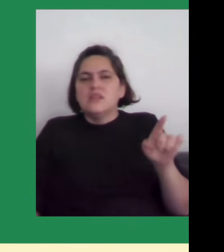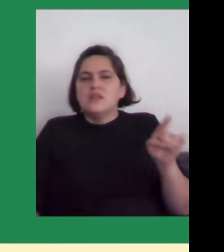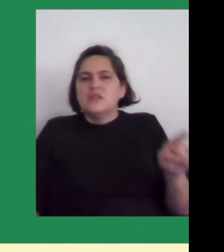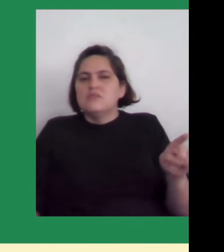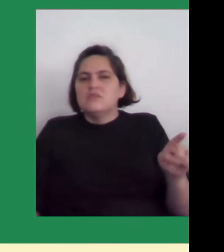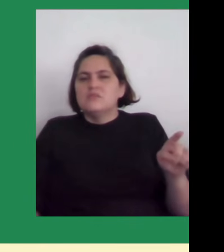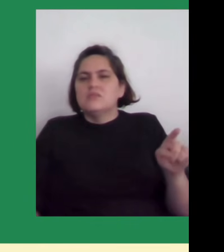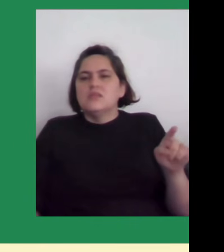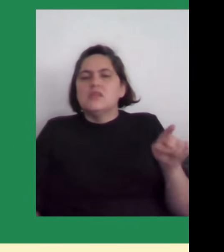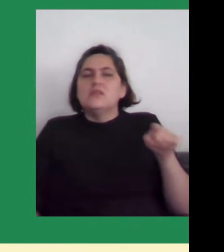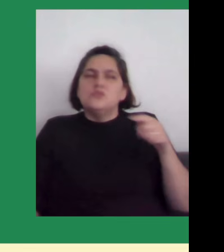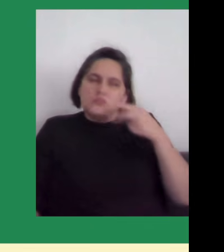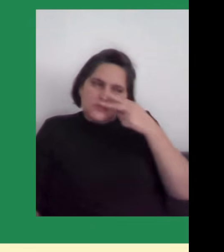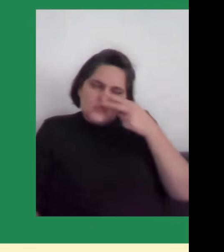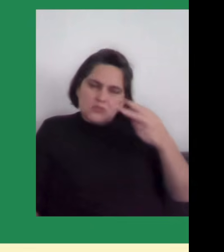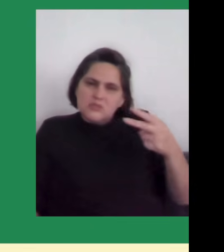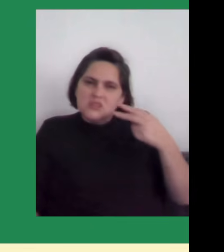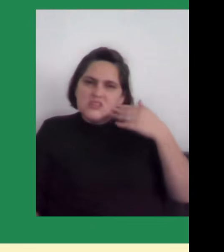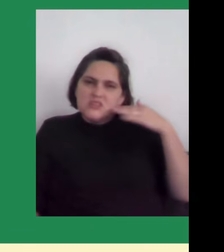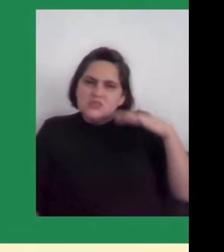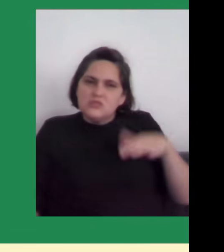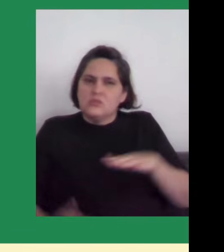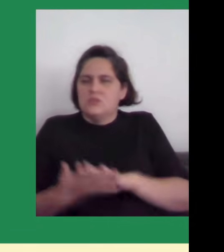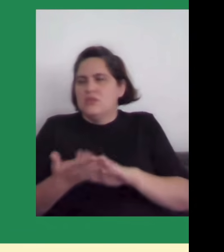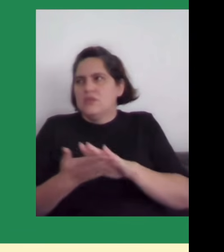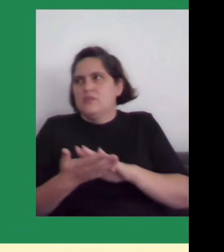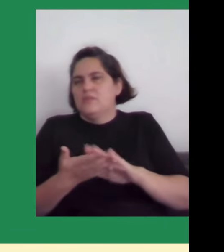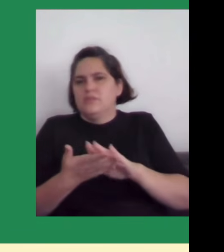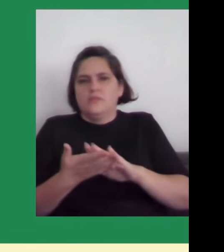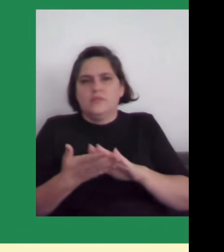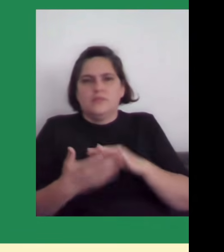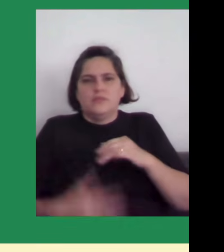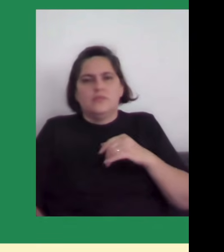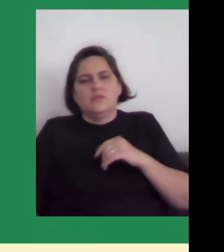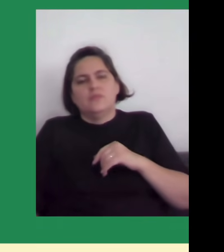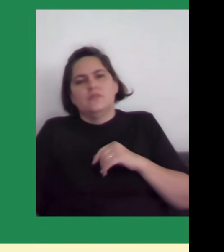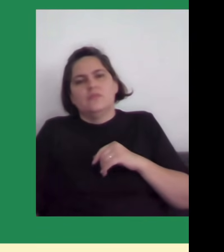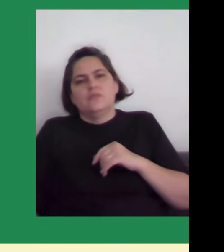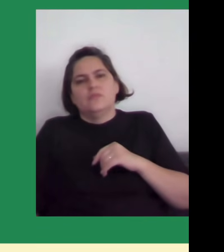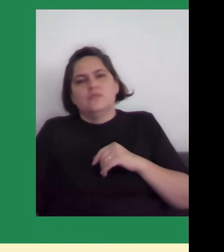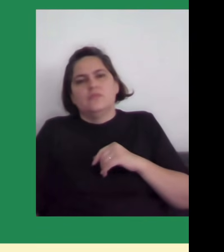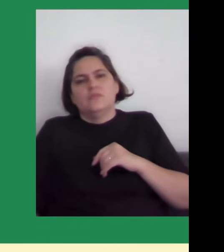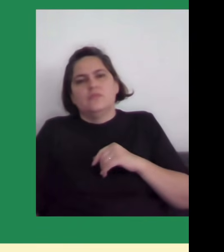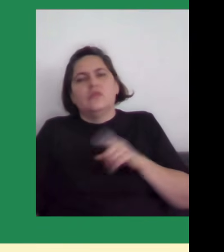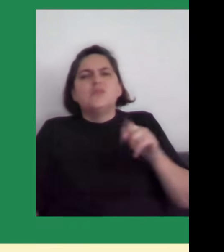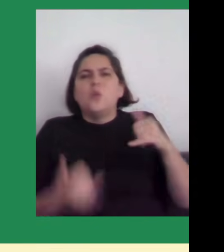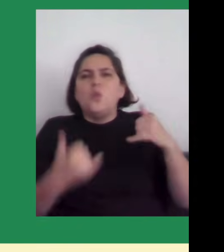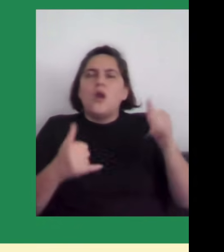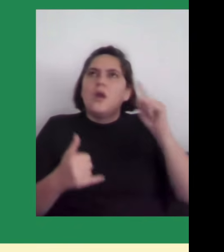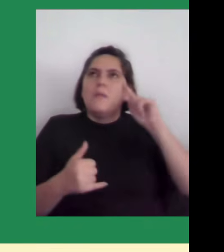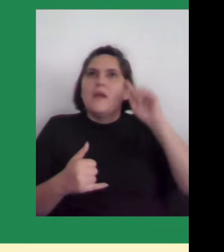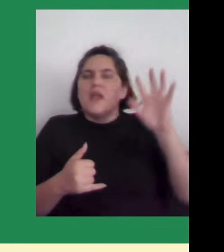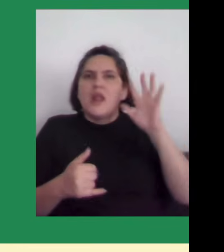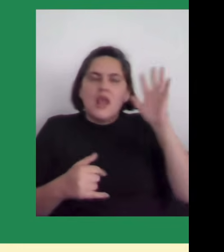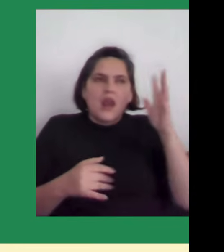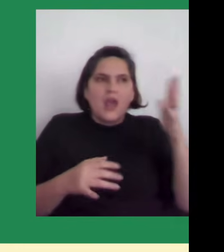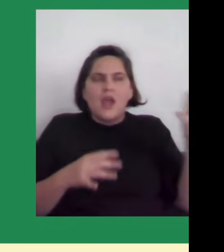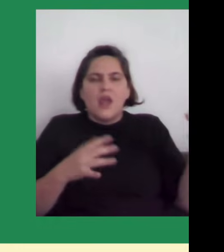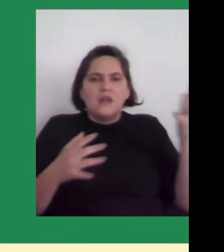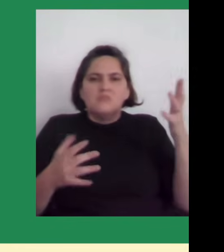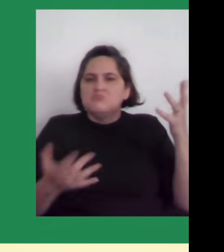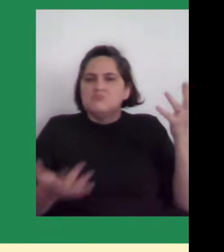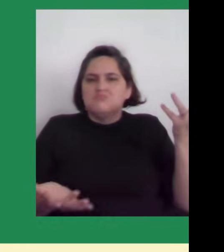presentes en edades tempranas. Por ejemplo, que los niños no hacen juegos de fantasía o de imaginación, que